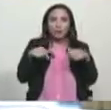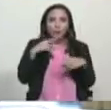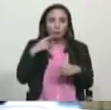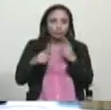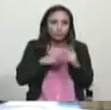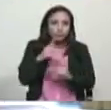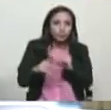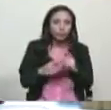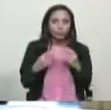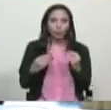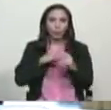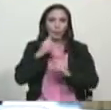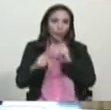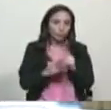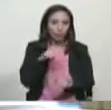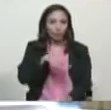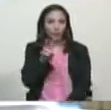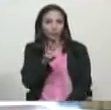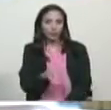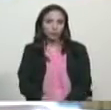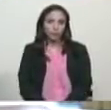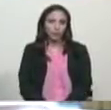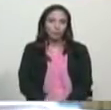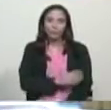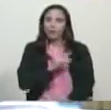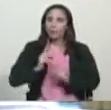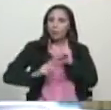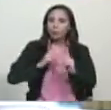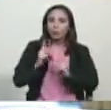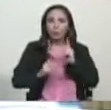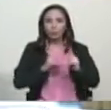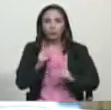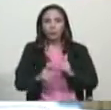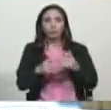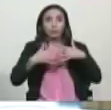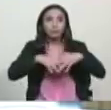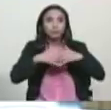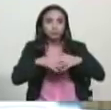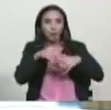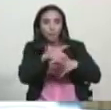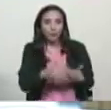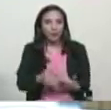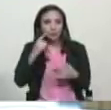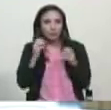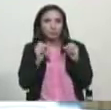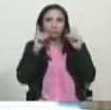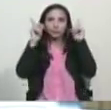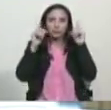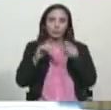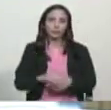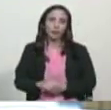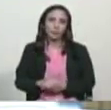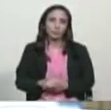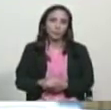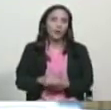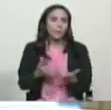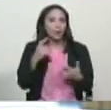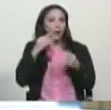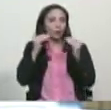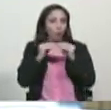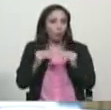productivas venezolanas, de los productores venezolanos, de los empresarios, un gran despertar para una gran